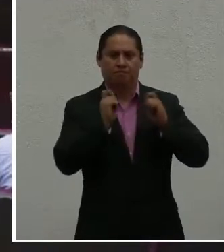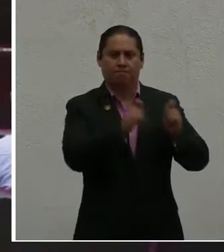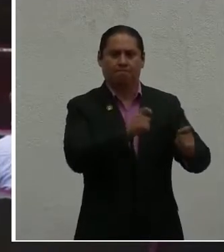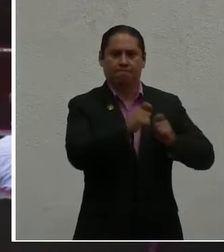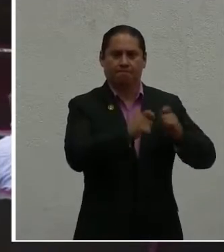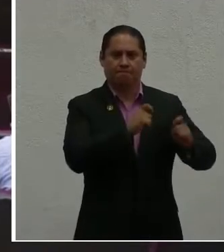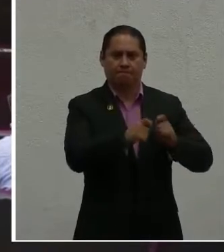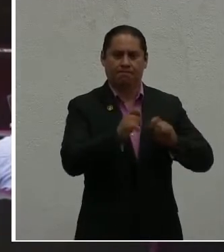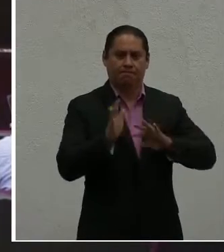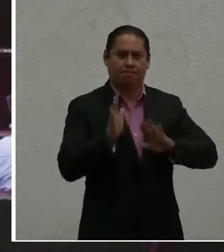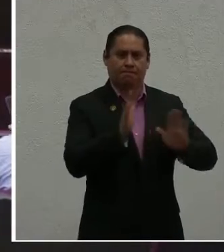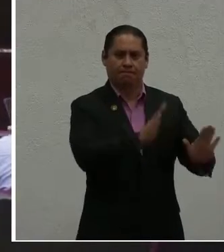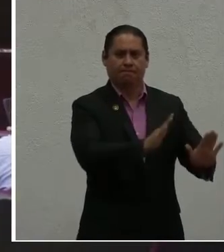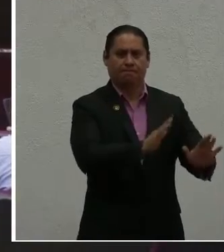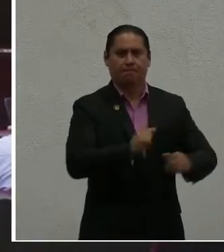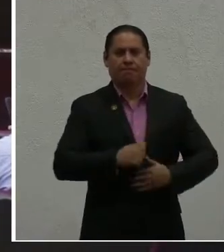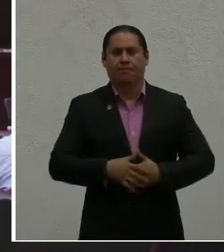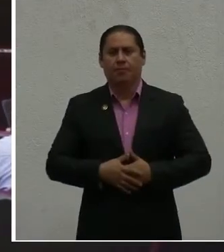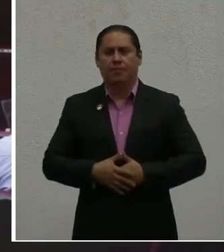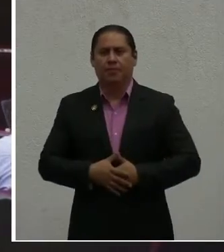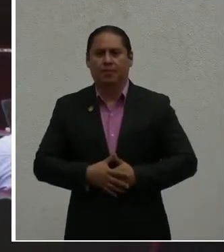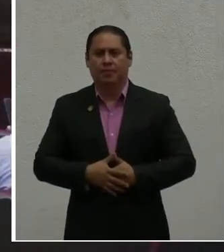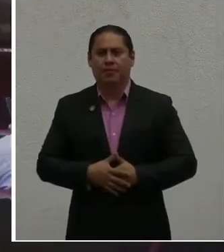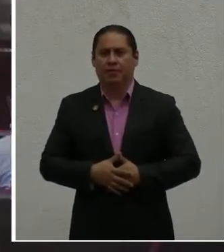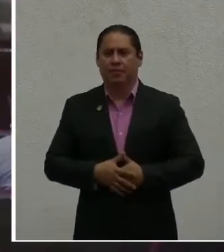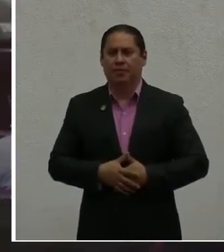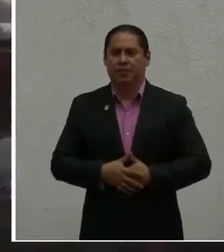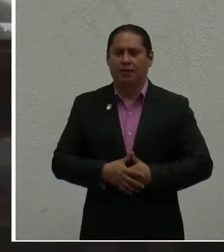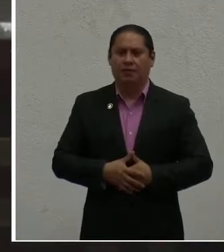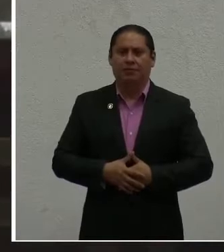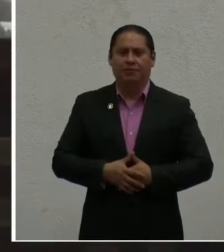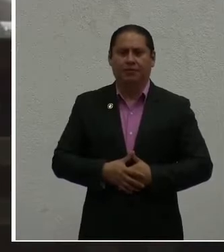trámites legislativos correspondientes.